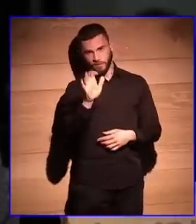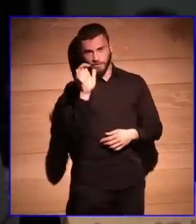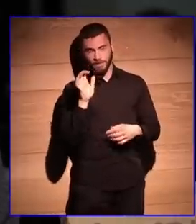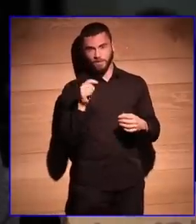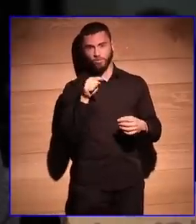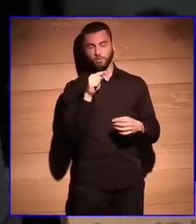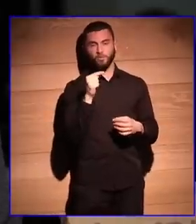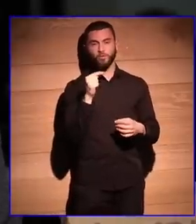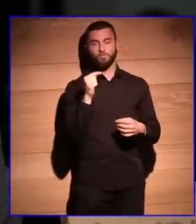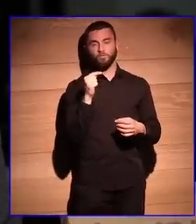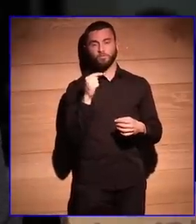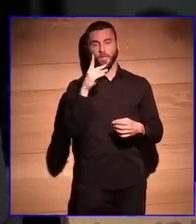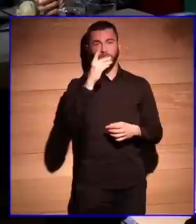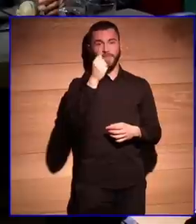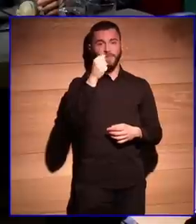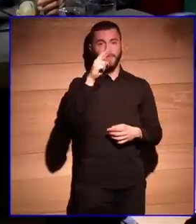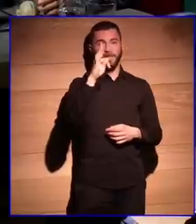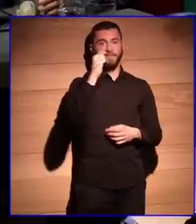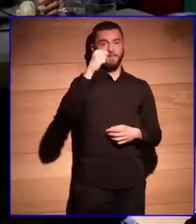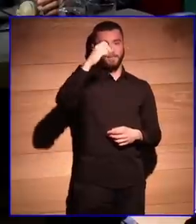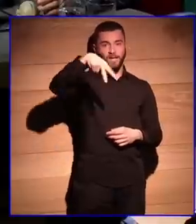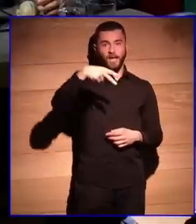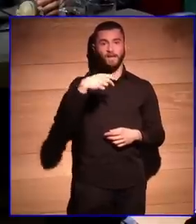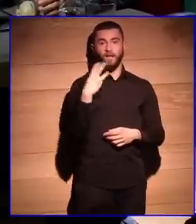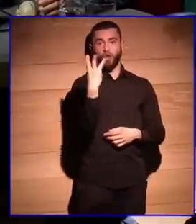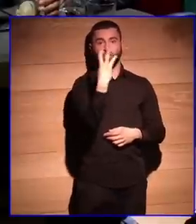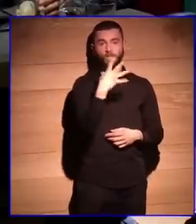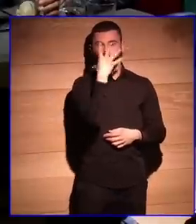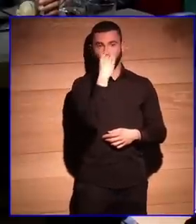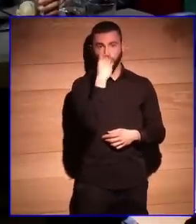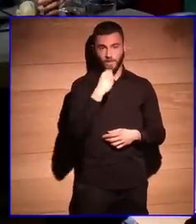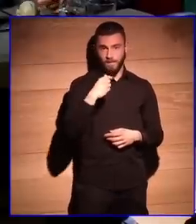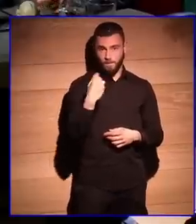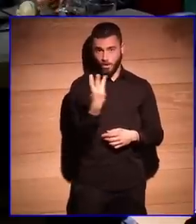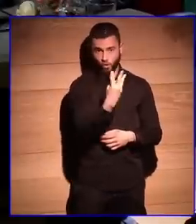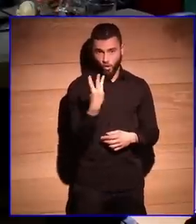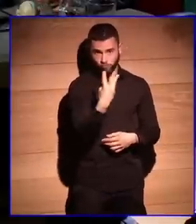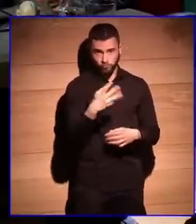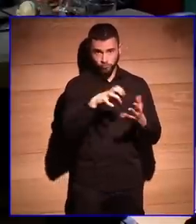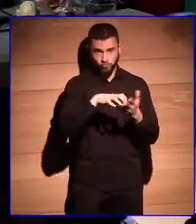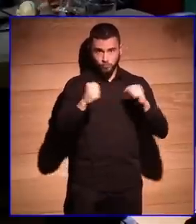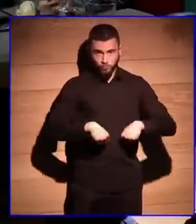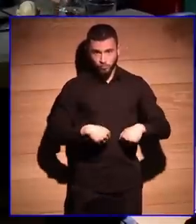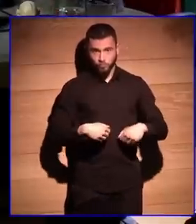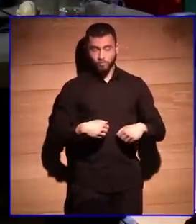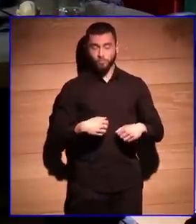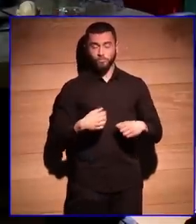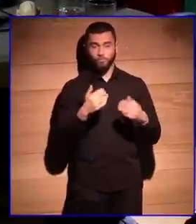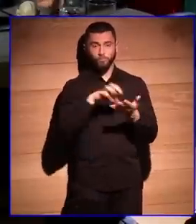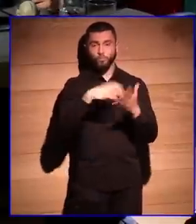desofisticando progresivamente. En D'Artagnan y los tres mosqueteros no hay dualidad posible tampoco. Bueno, y en la película del 90 y pico, y